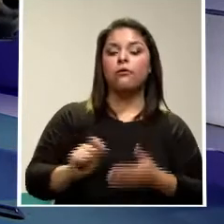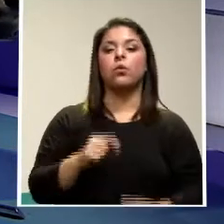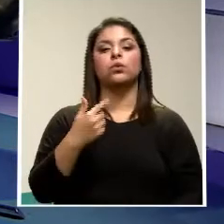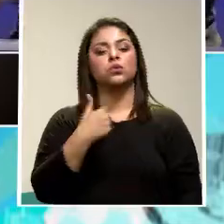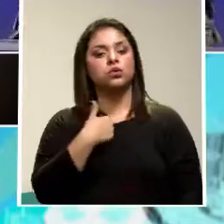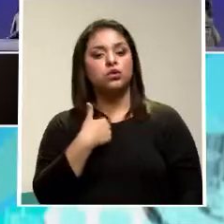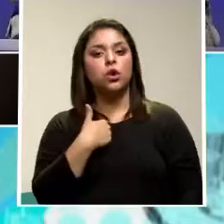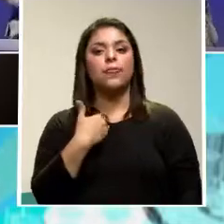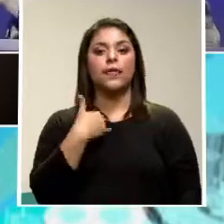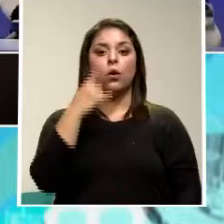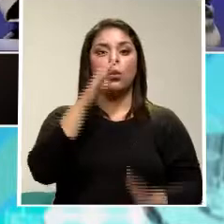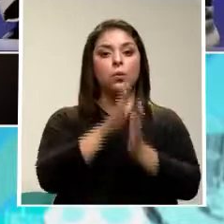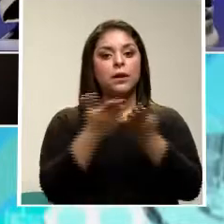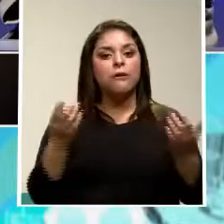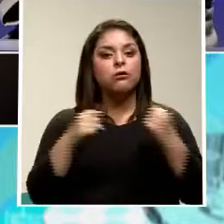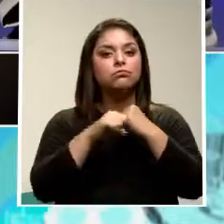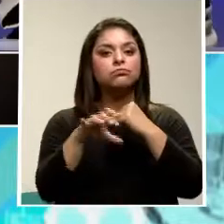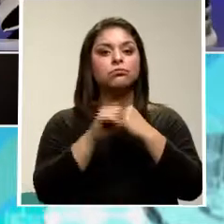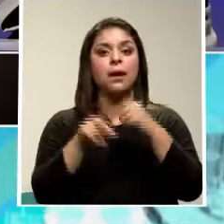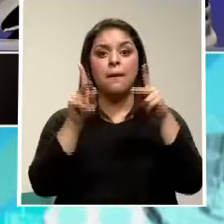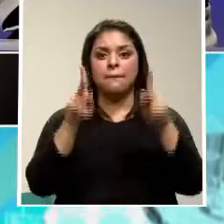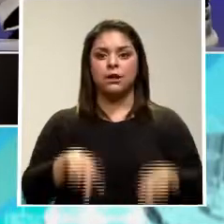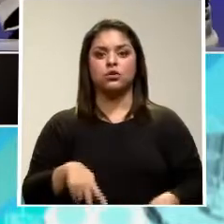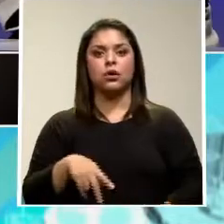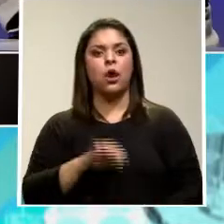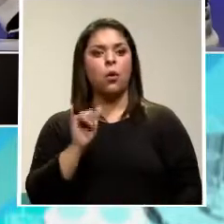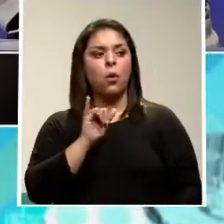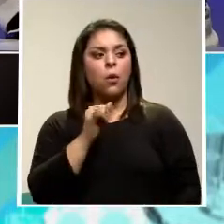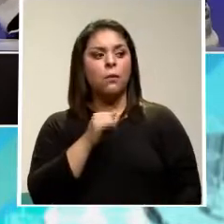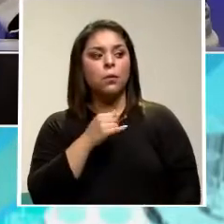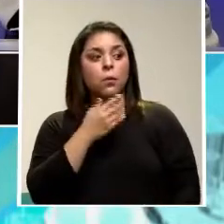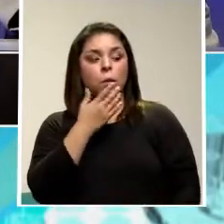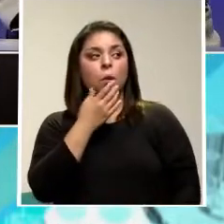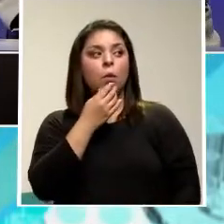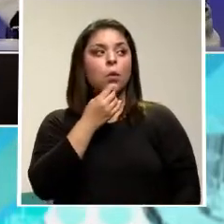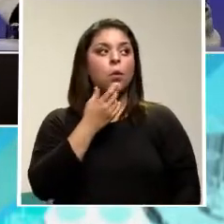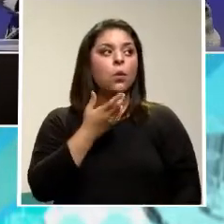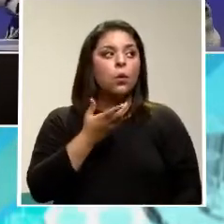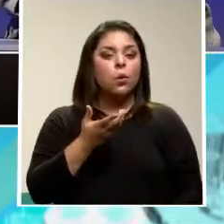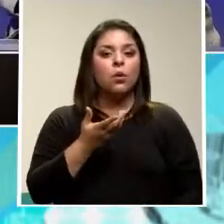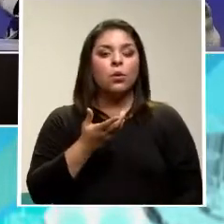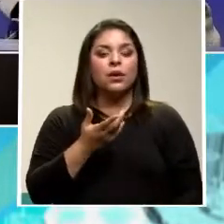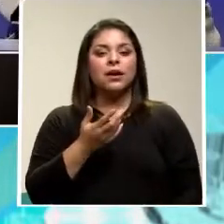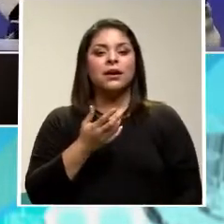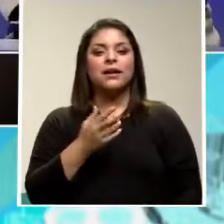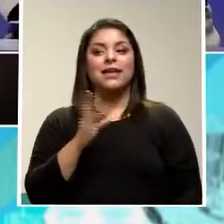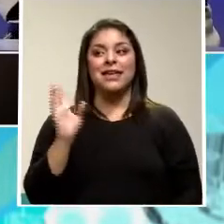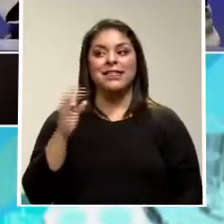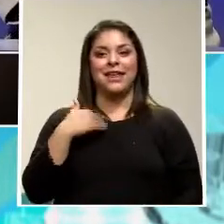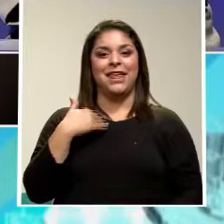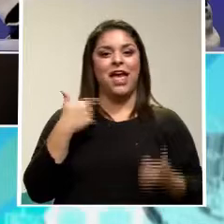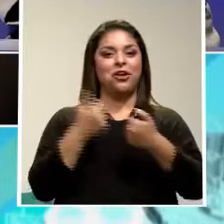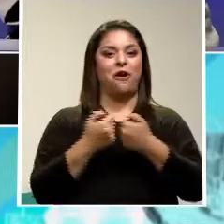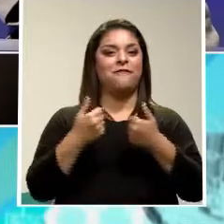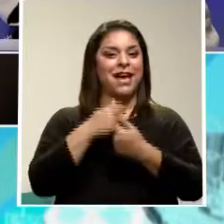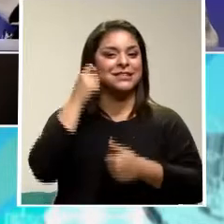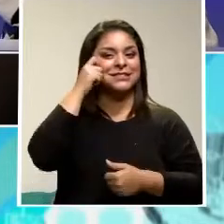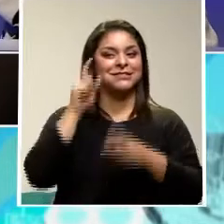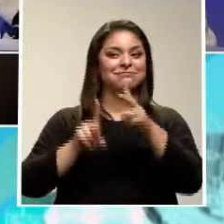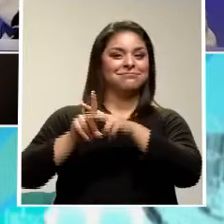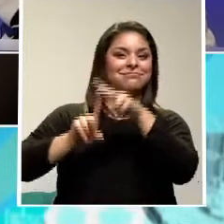tenía un libro publicado, la gente largaba un susurro, no. Y te salían novias. Por